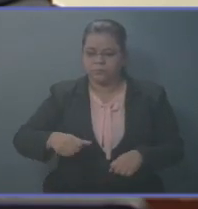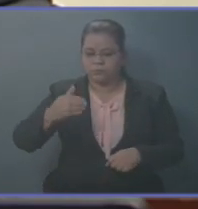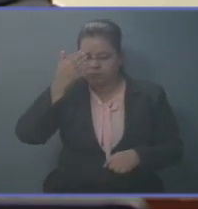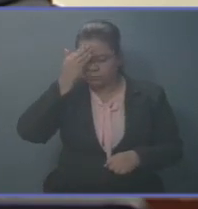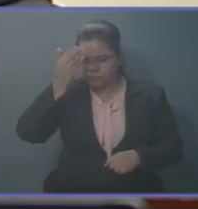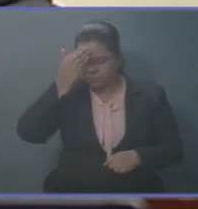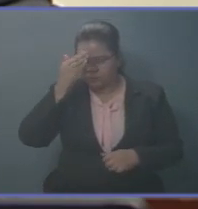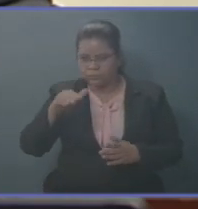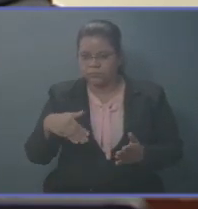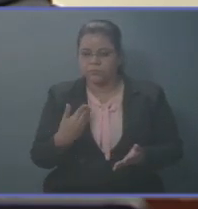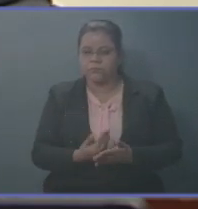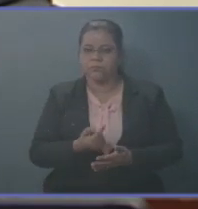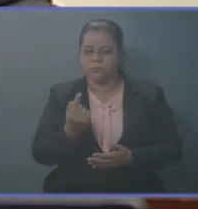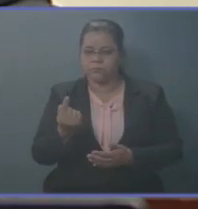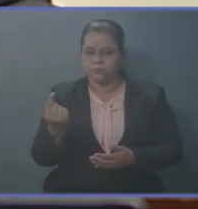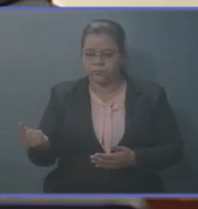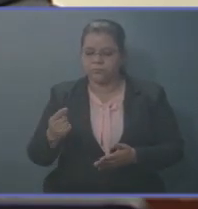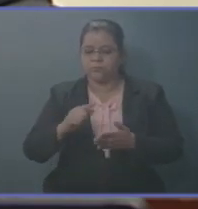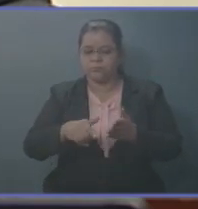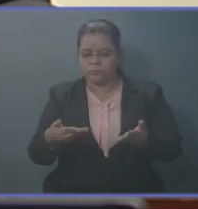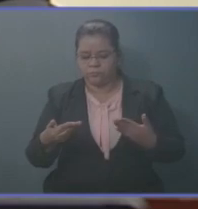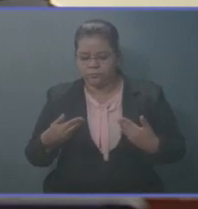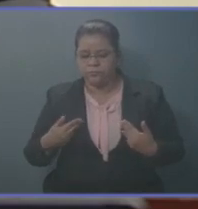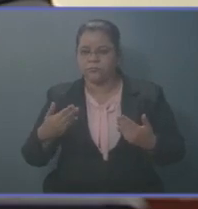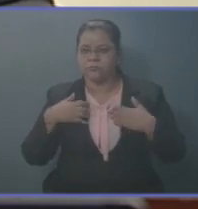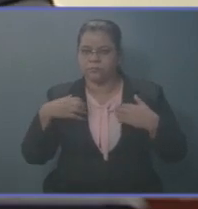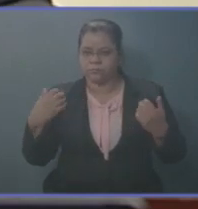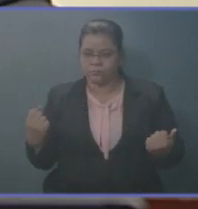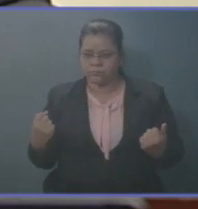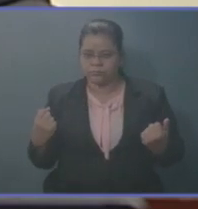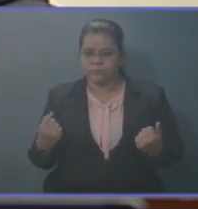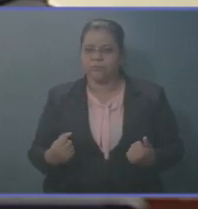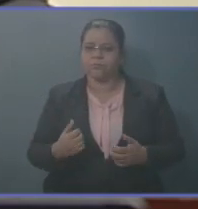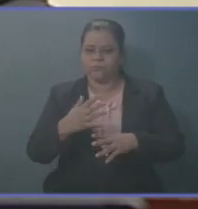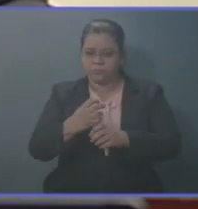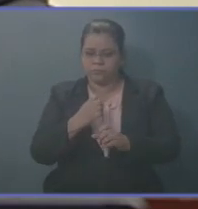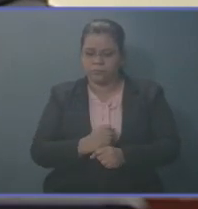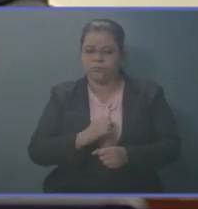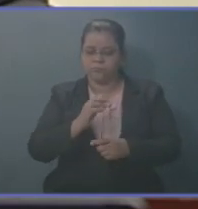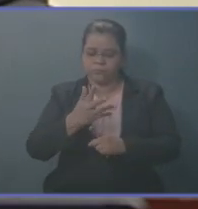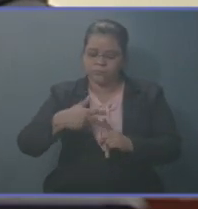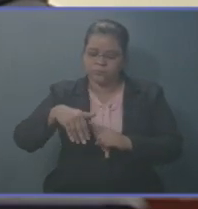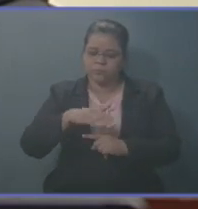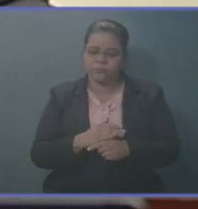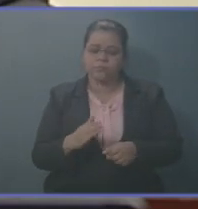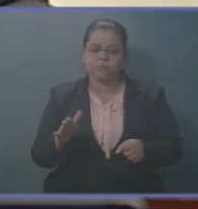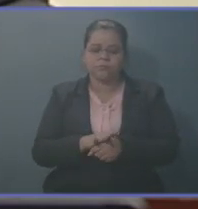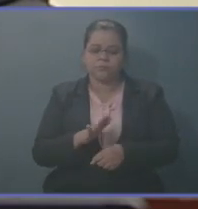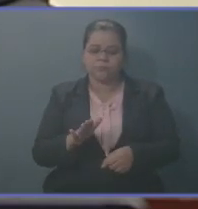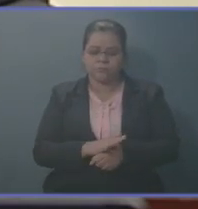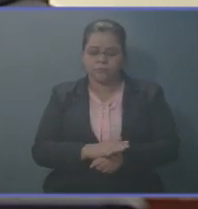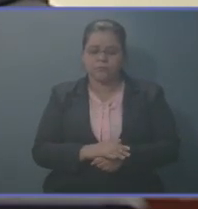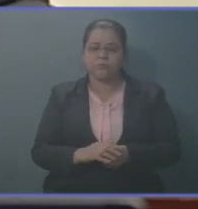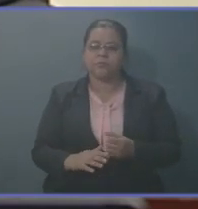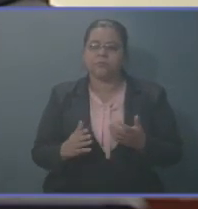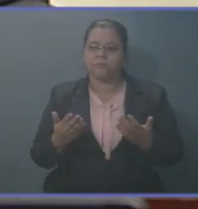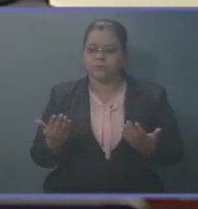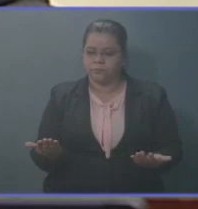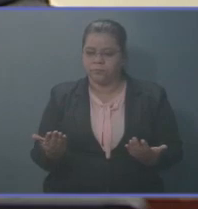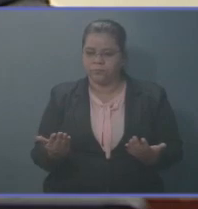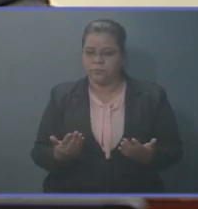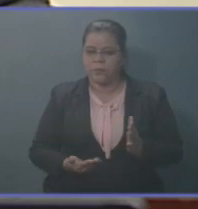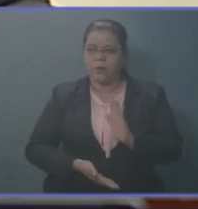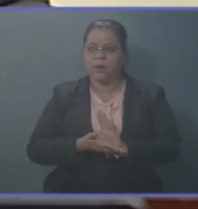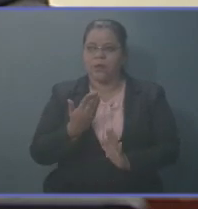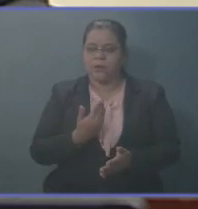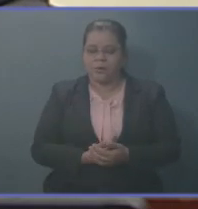toda persona tiene derecho a la salud, estando obligado a garantizar las condiciones necesarias para satisfacer dicho derecho